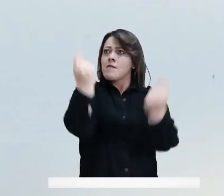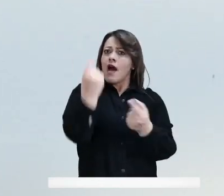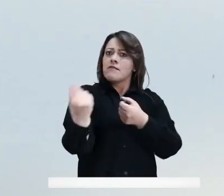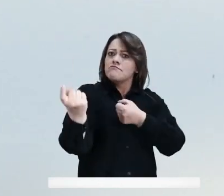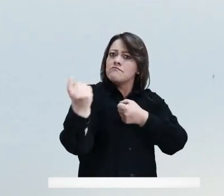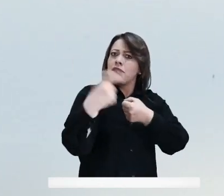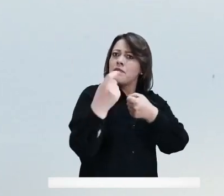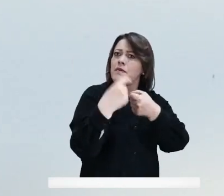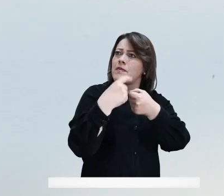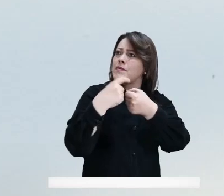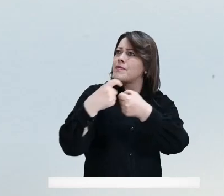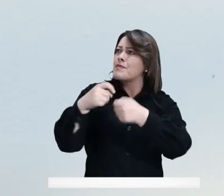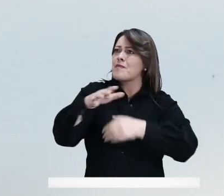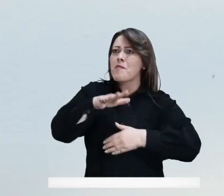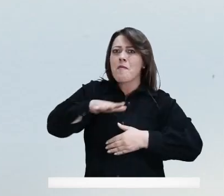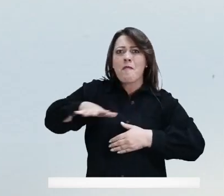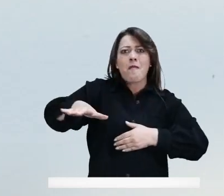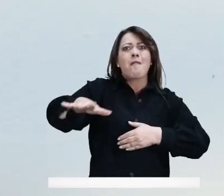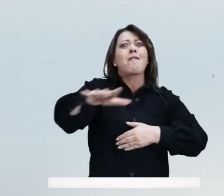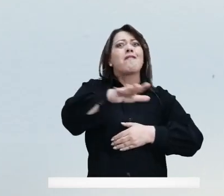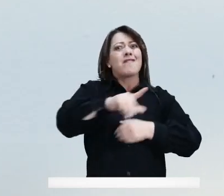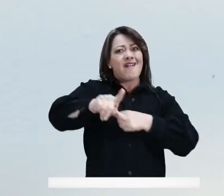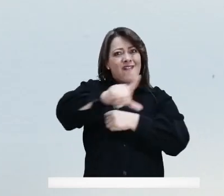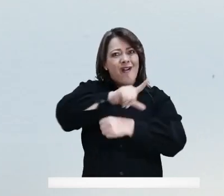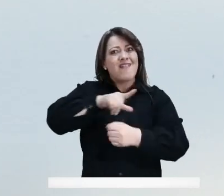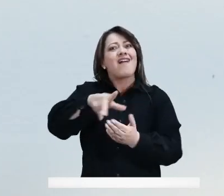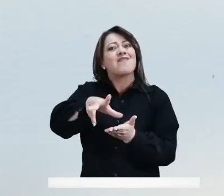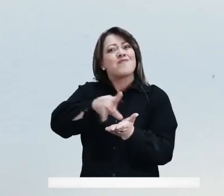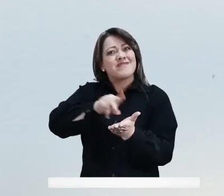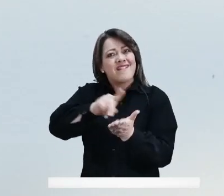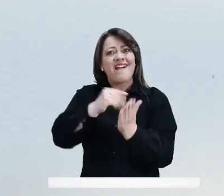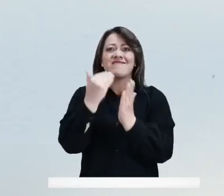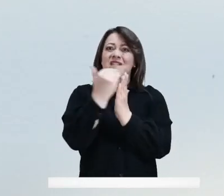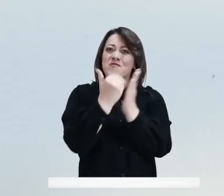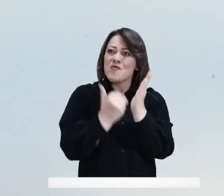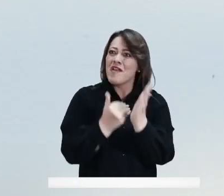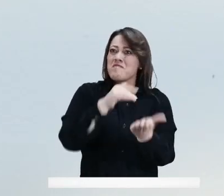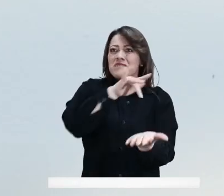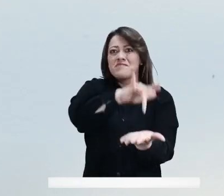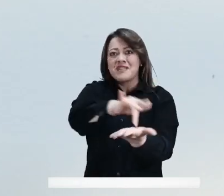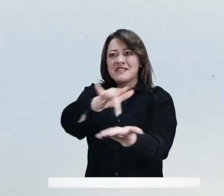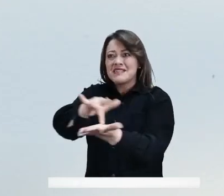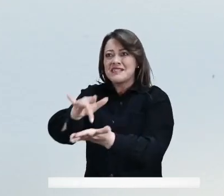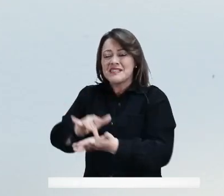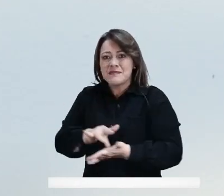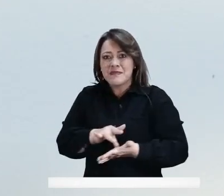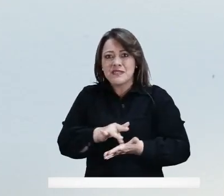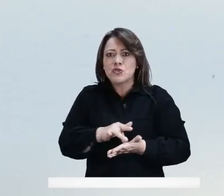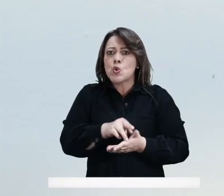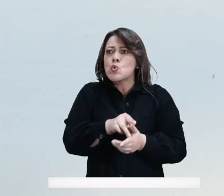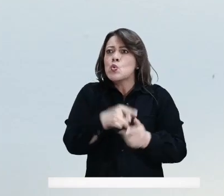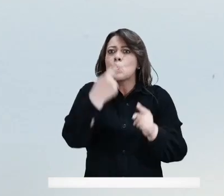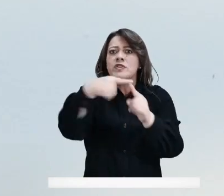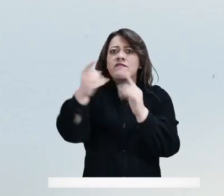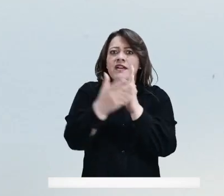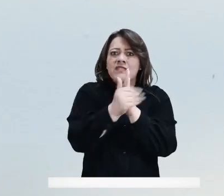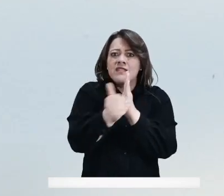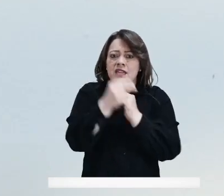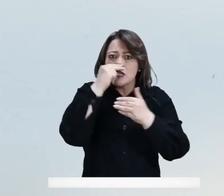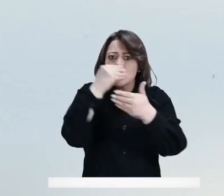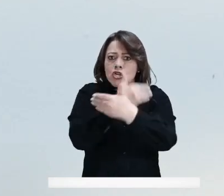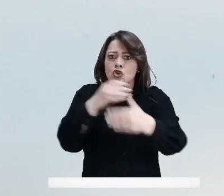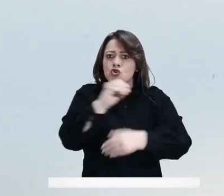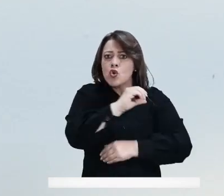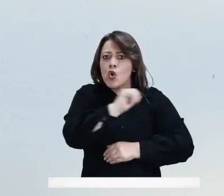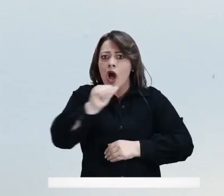a acercarse a la administración, a los programas de la localidad, pero empezamos también a encontrar talentos en los niños y niñas